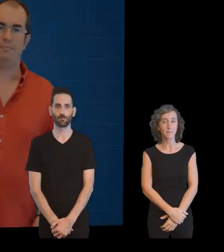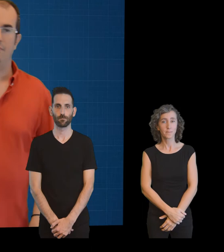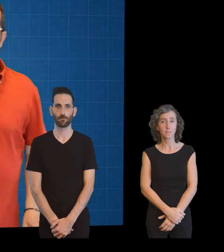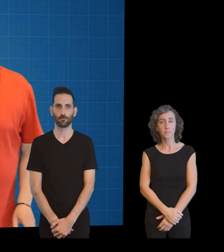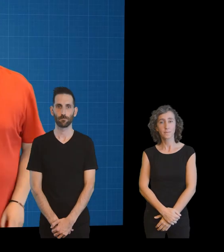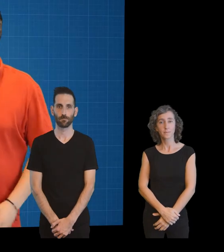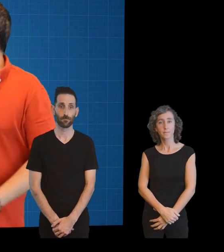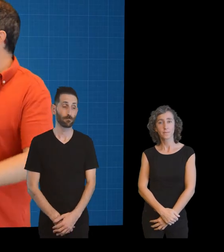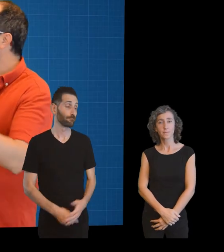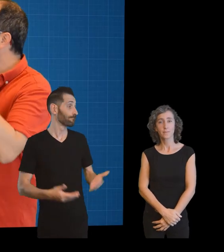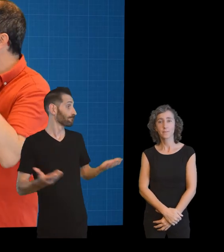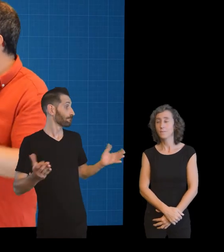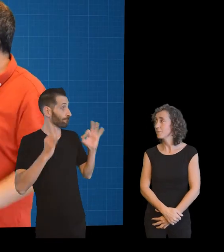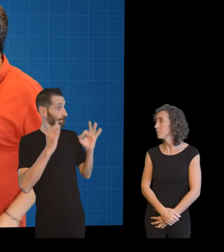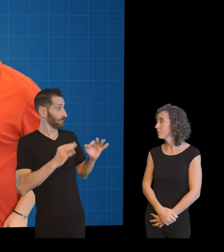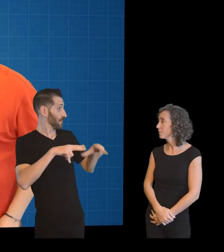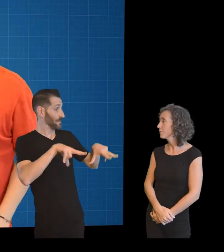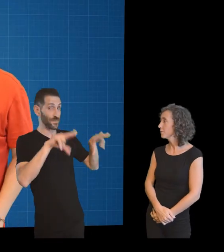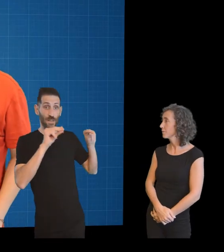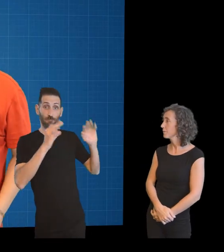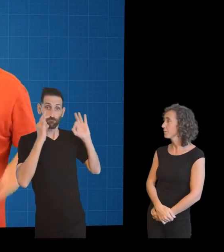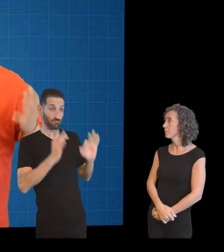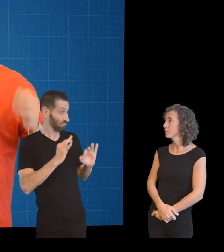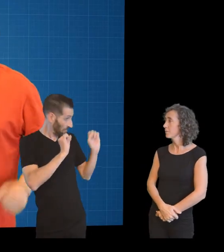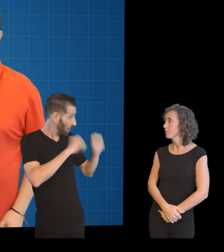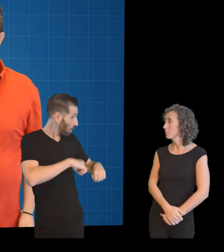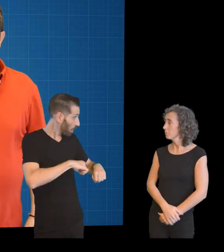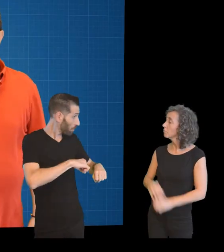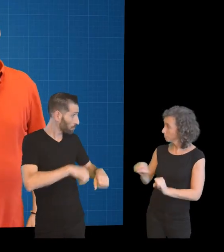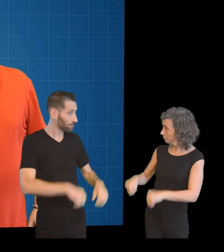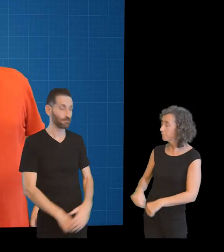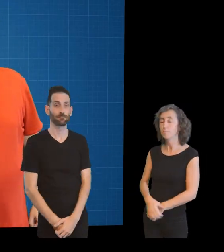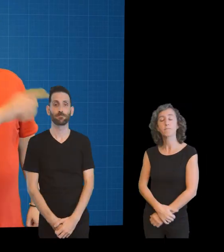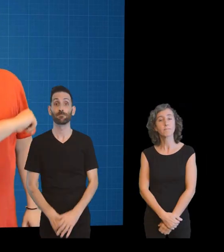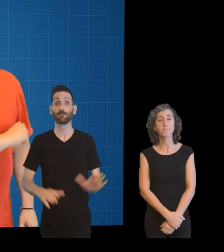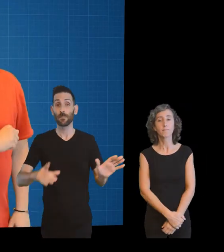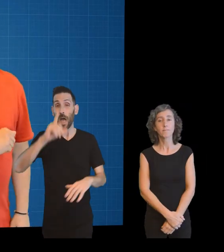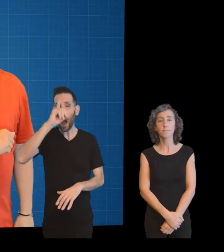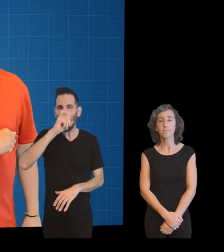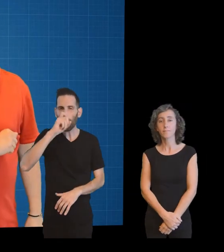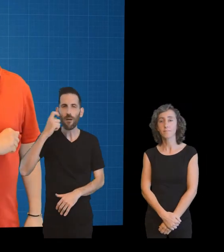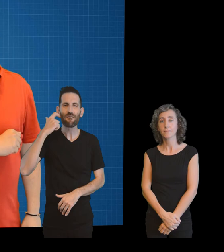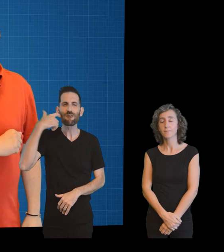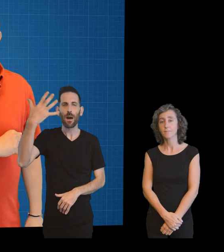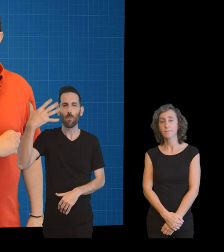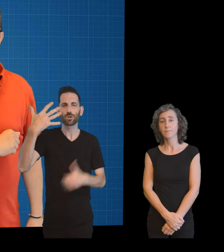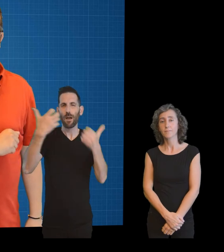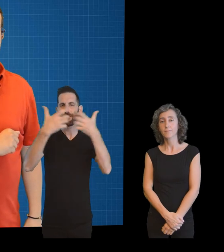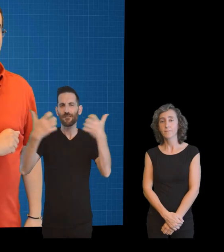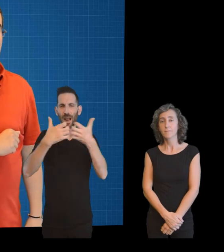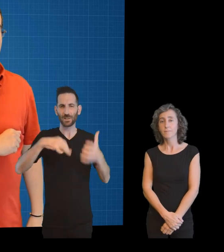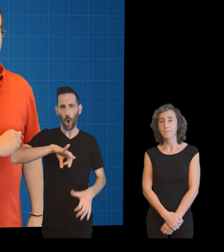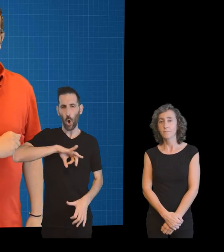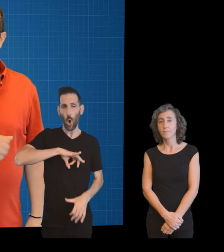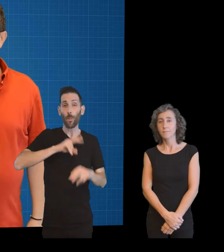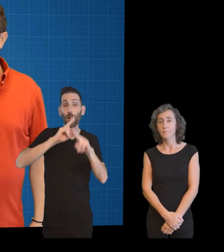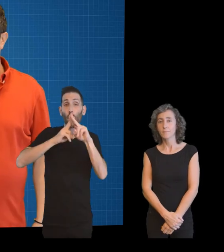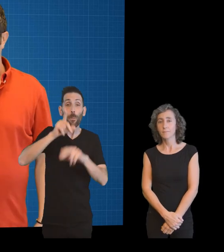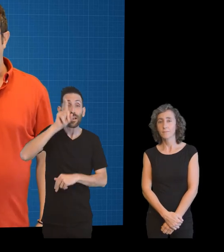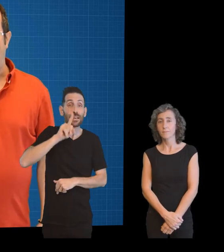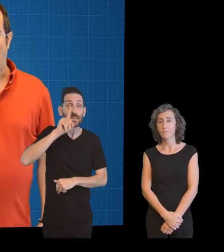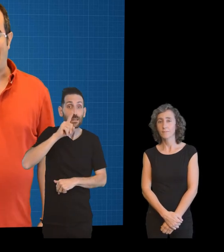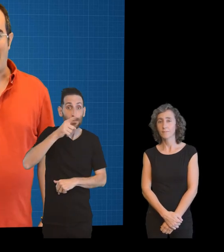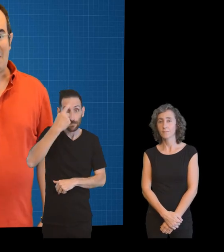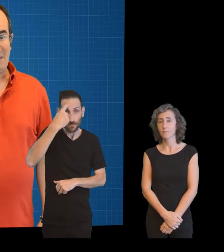planeta. Bueno, Adela, pues aquí rematamos o vídeo, parece che. Pues lembra de palabras do Nobel Richard Feynman. Hai